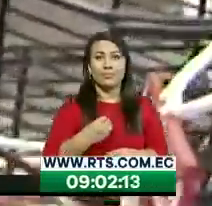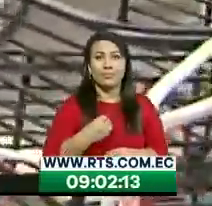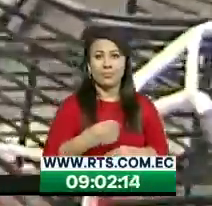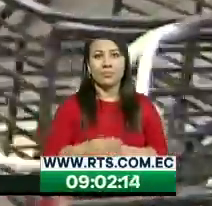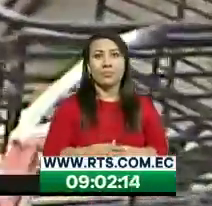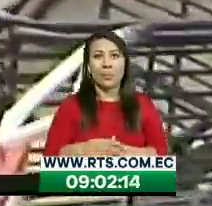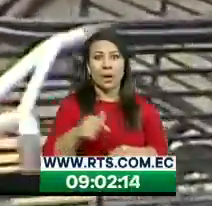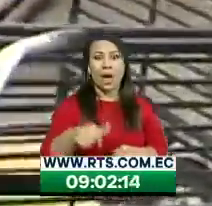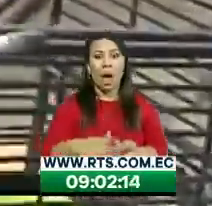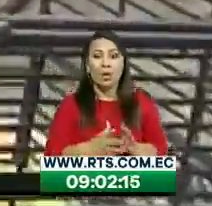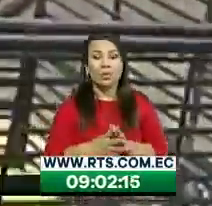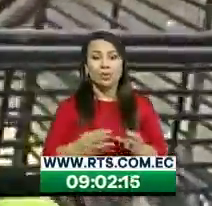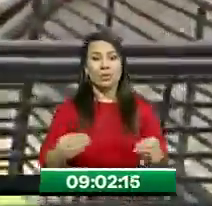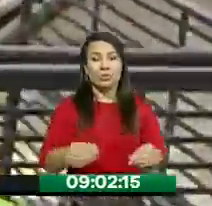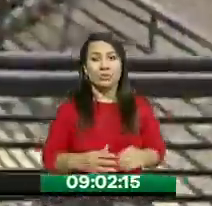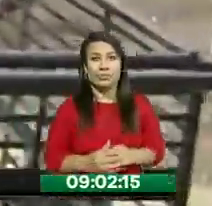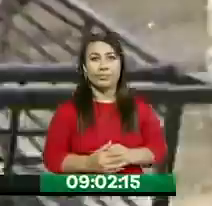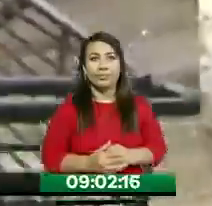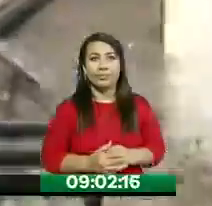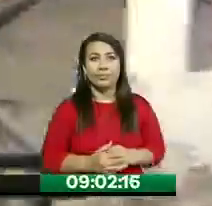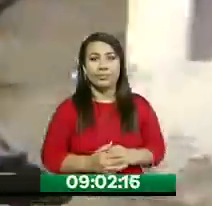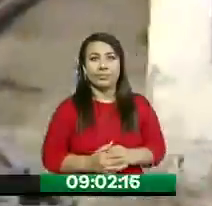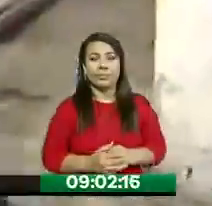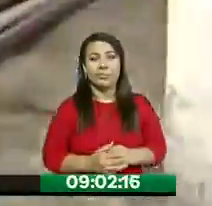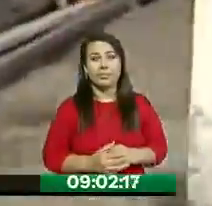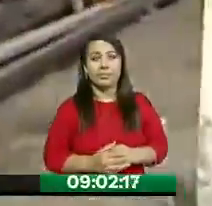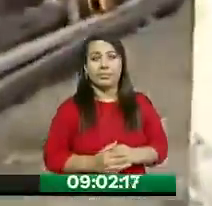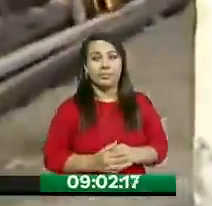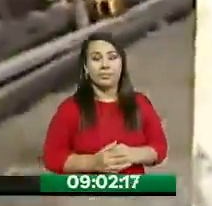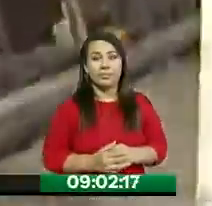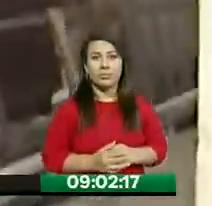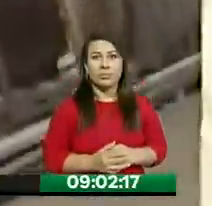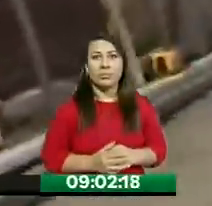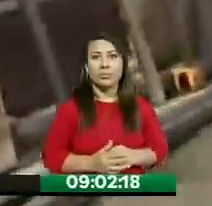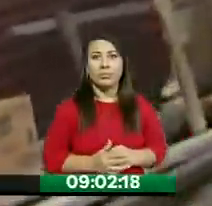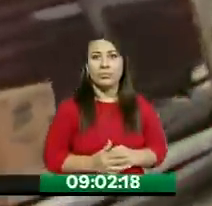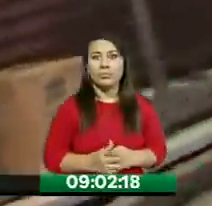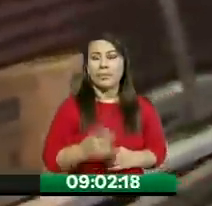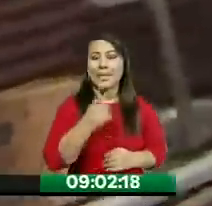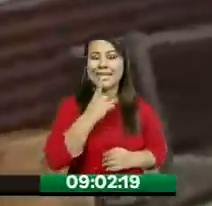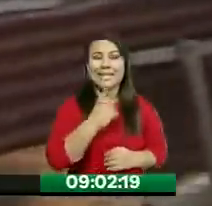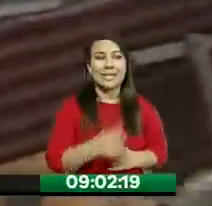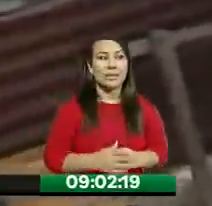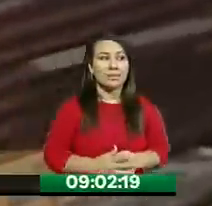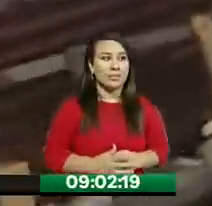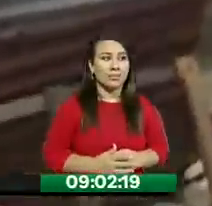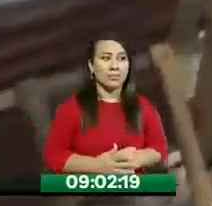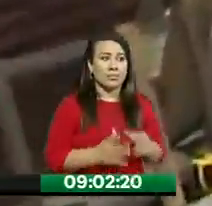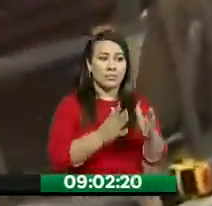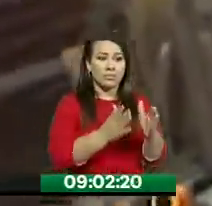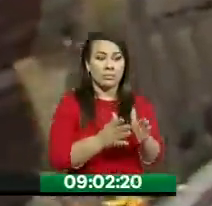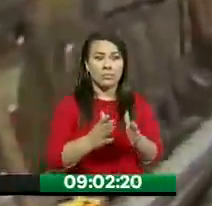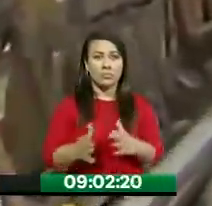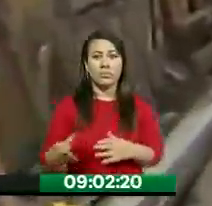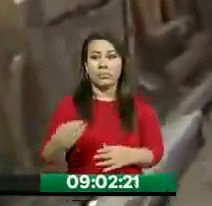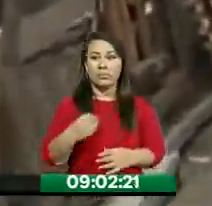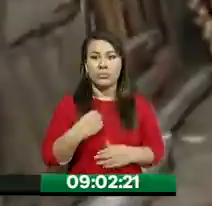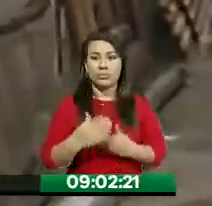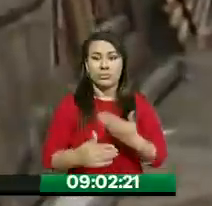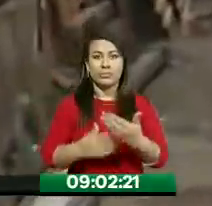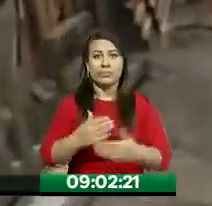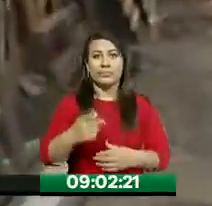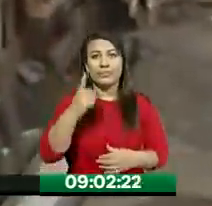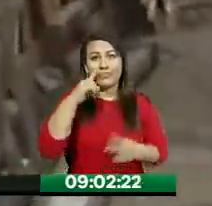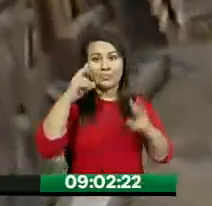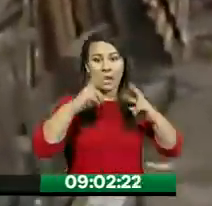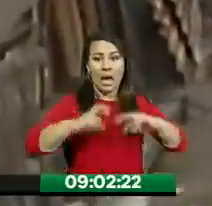es un gran número en hora pico. Aproximadamente salen entre 1.250 a 1.300 vehículos en una hora de la mañana. Con